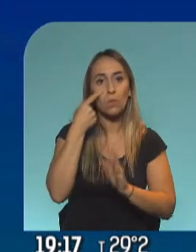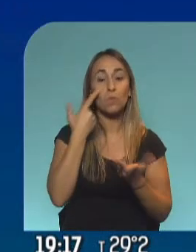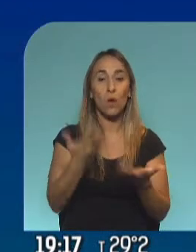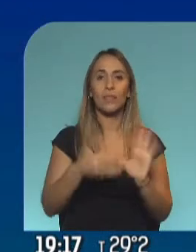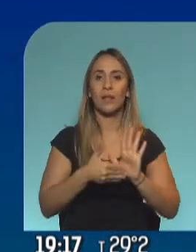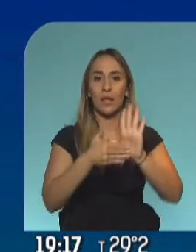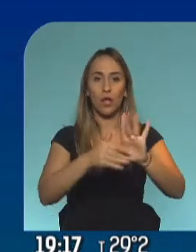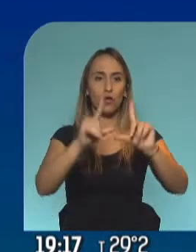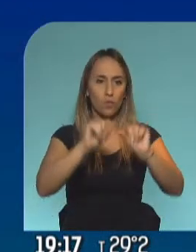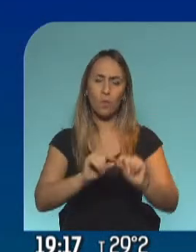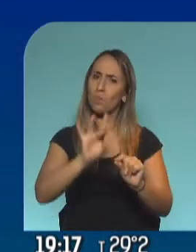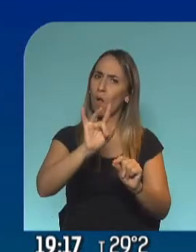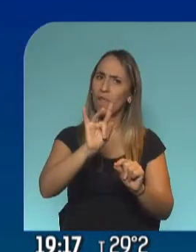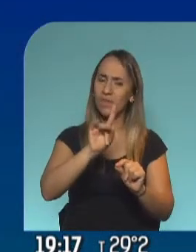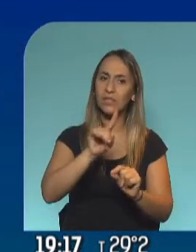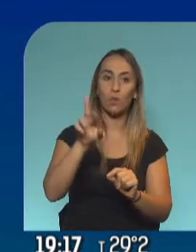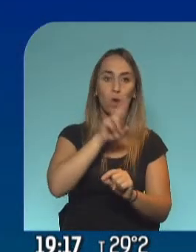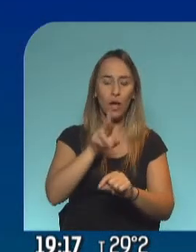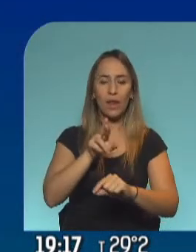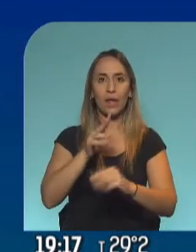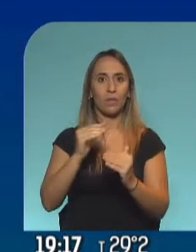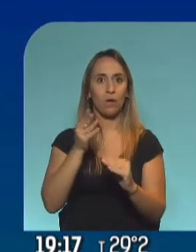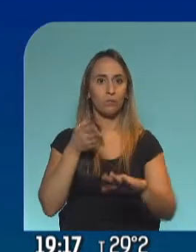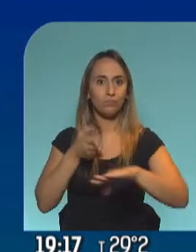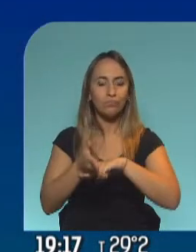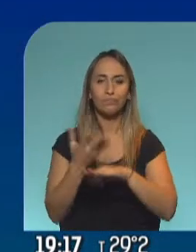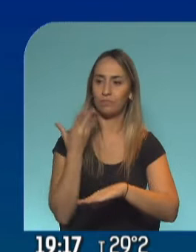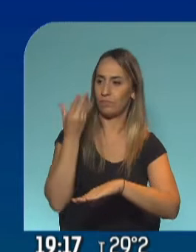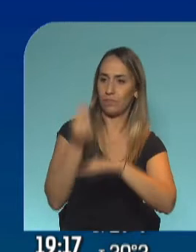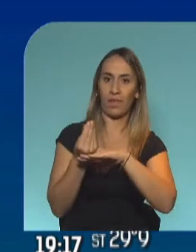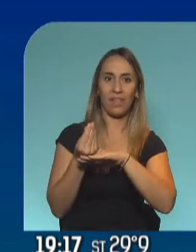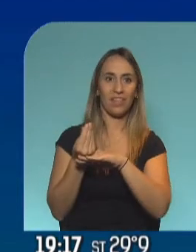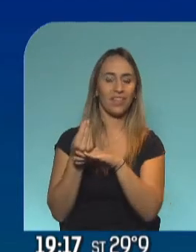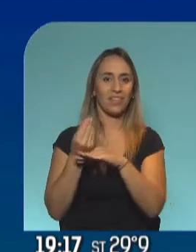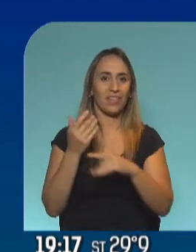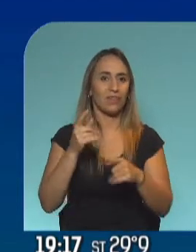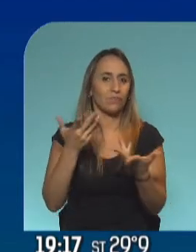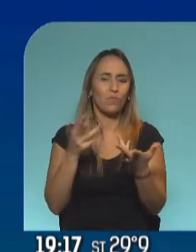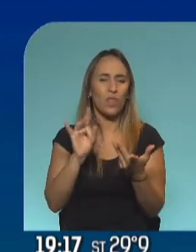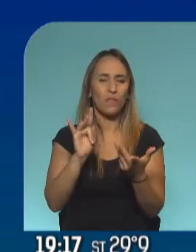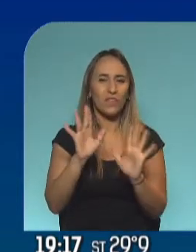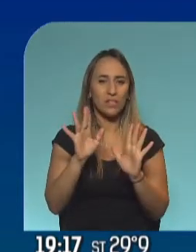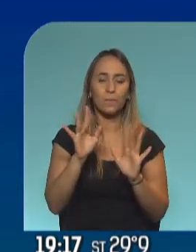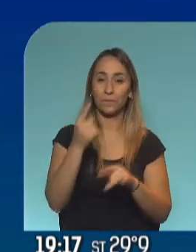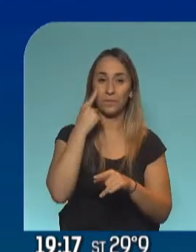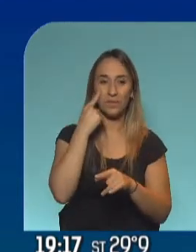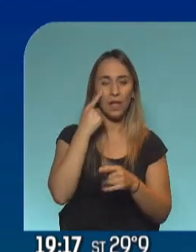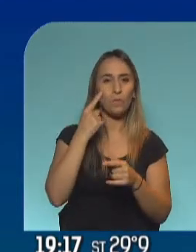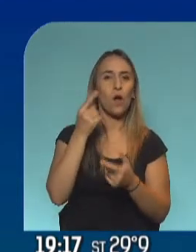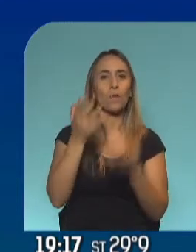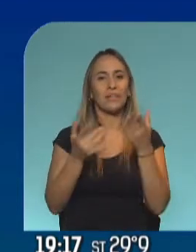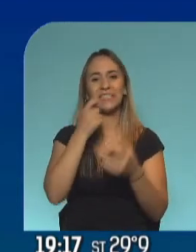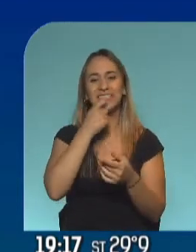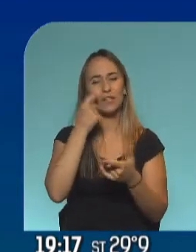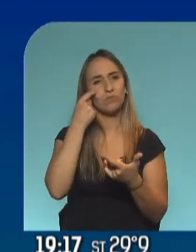acceder a determinados cargos o lugares. Y fíjense ustedes, porque es interesante observar, Nicolás, cómo a medida que miramos hacia arriba, si miramos